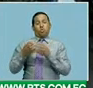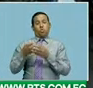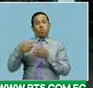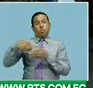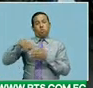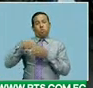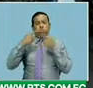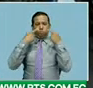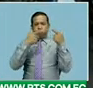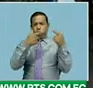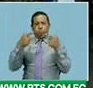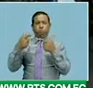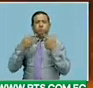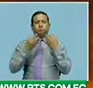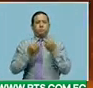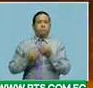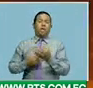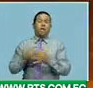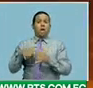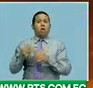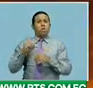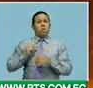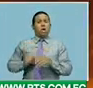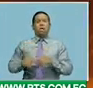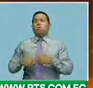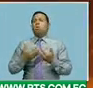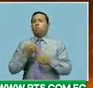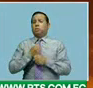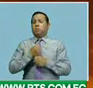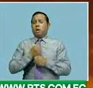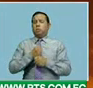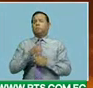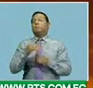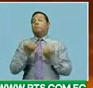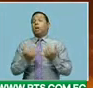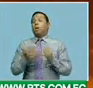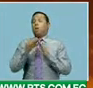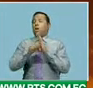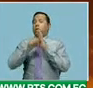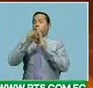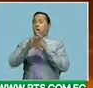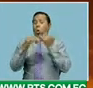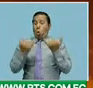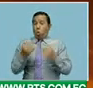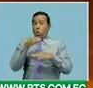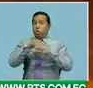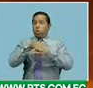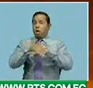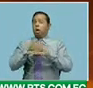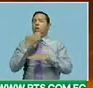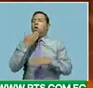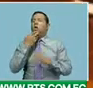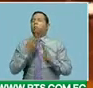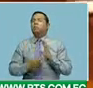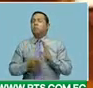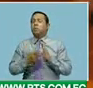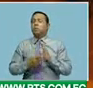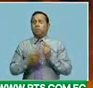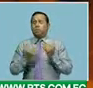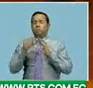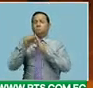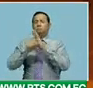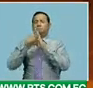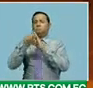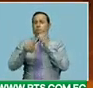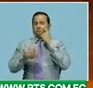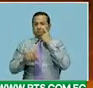dado detalles de lo que se ha hecho hasta esta hora. De inmediato vamos a ver lo que pasó en horas de la tarde de este miércoles 3 de noviembre. Un nuevo informe